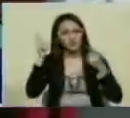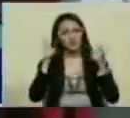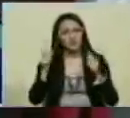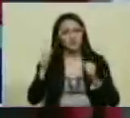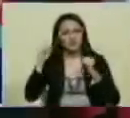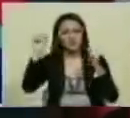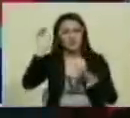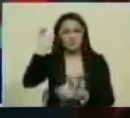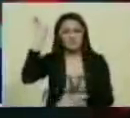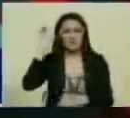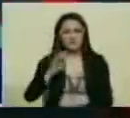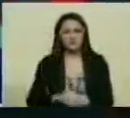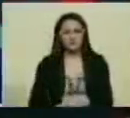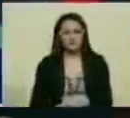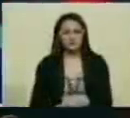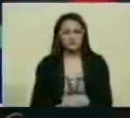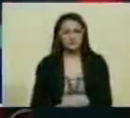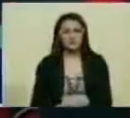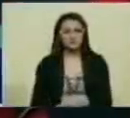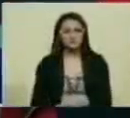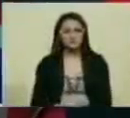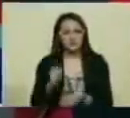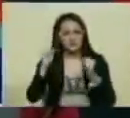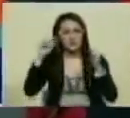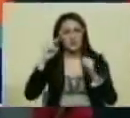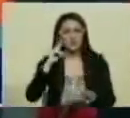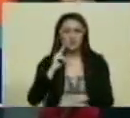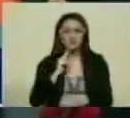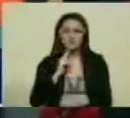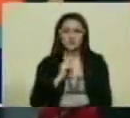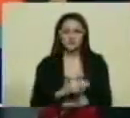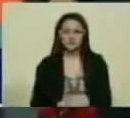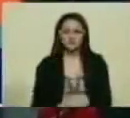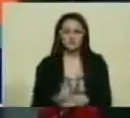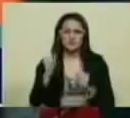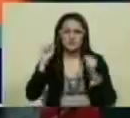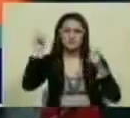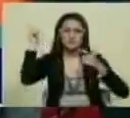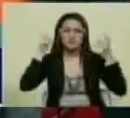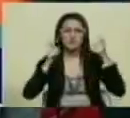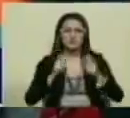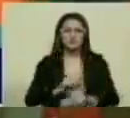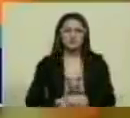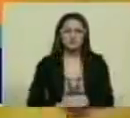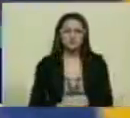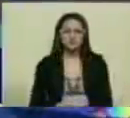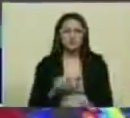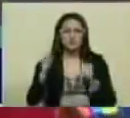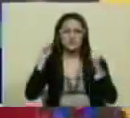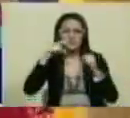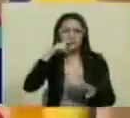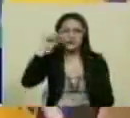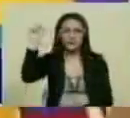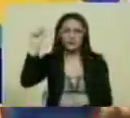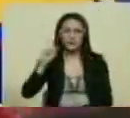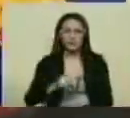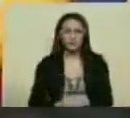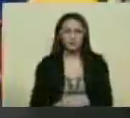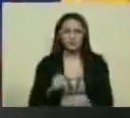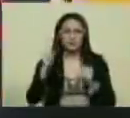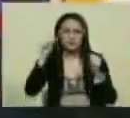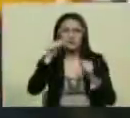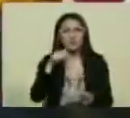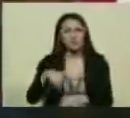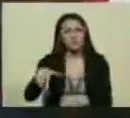viva la patria! ¡Que viva Bolívar! ¡Que viva Chávez! ¡Que viva Maduro! ¡Que vivan los